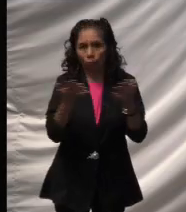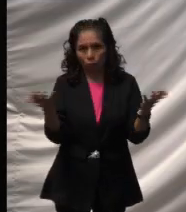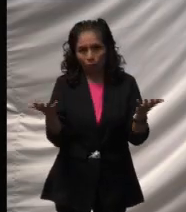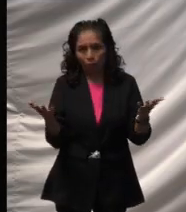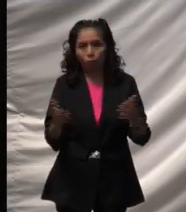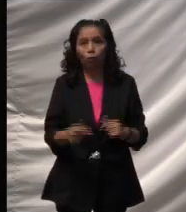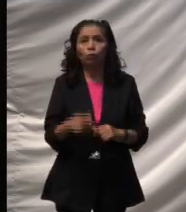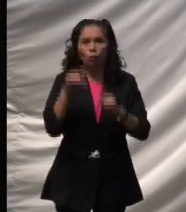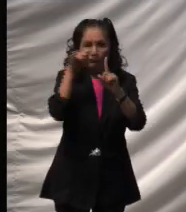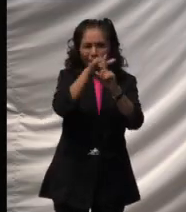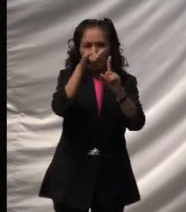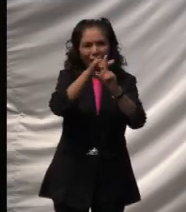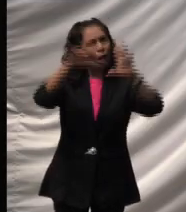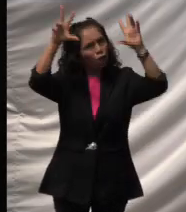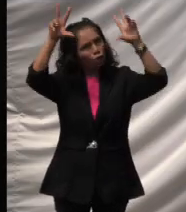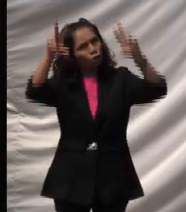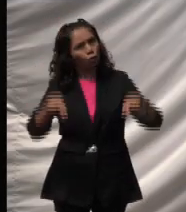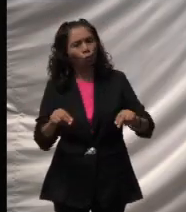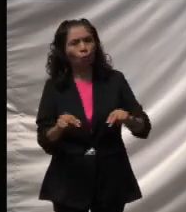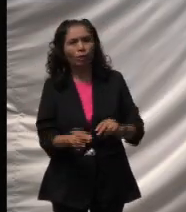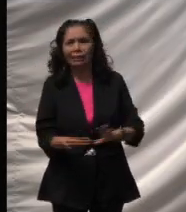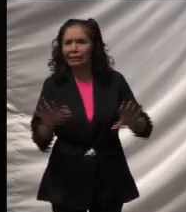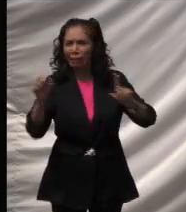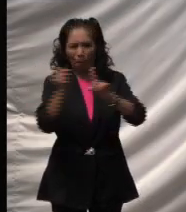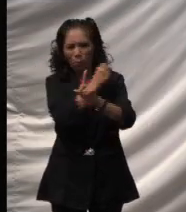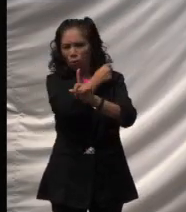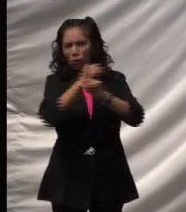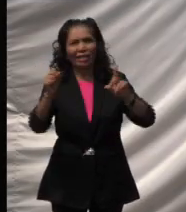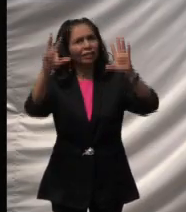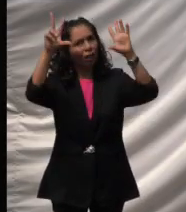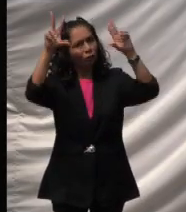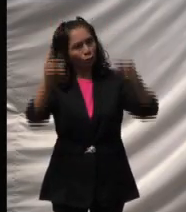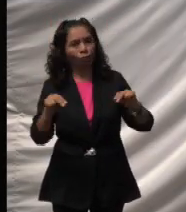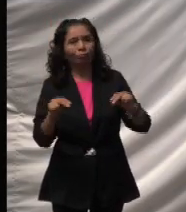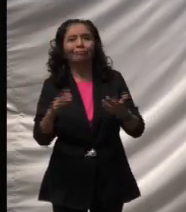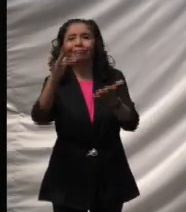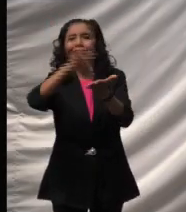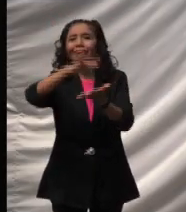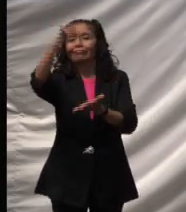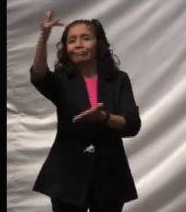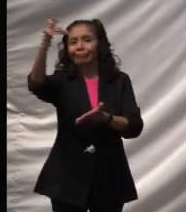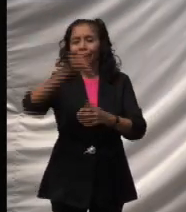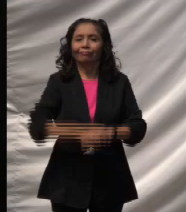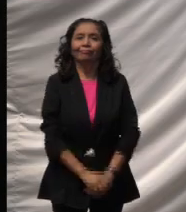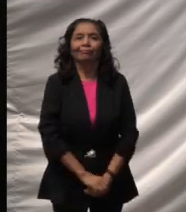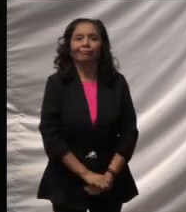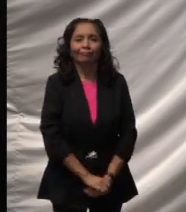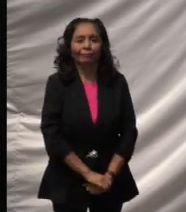Di no al acoso escolar, no más violencia. Muchas gracias a todas y a todos.